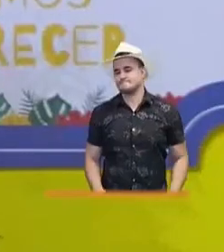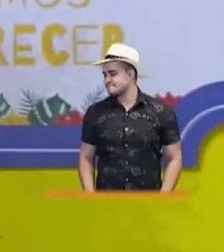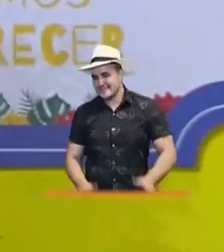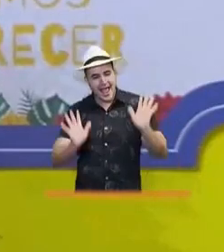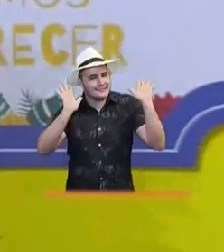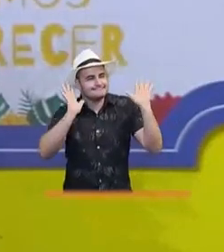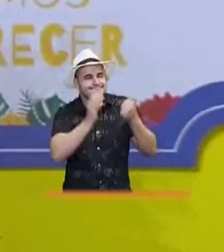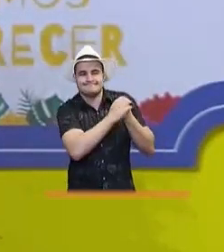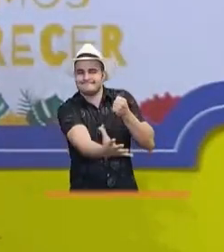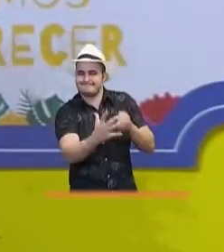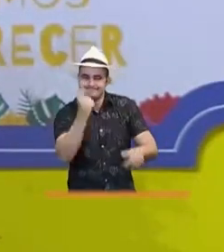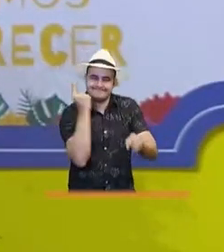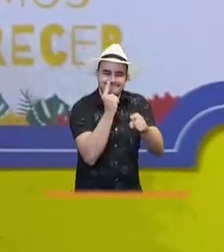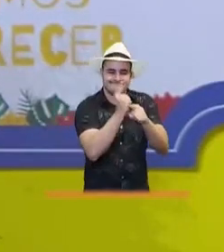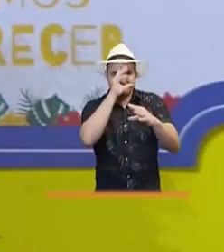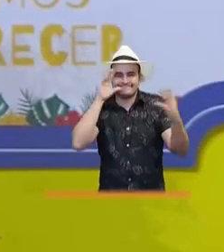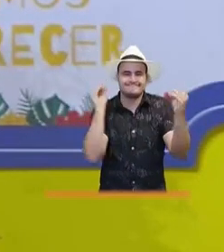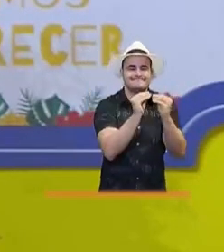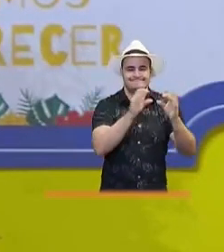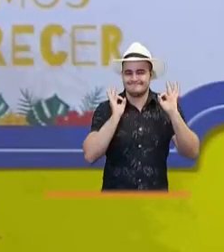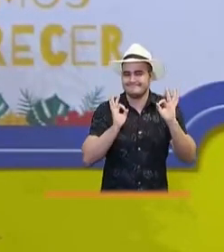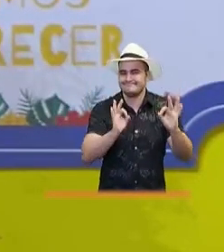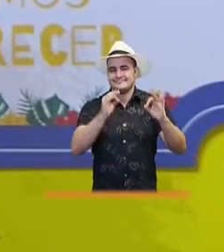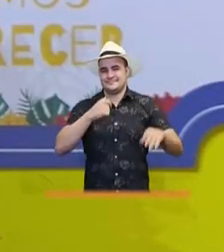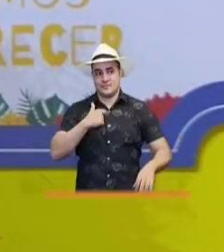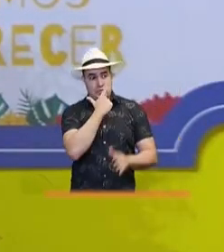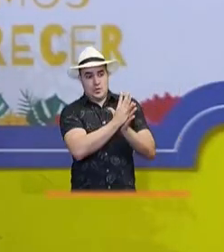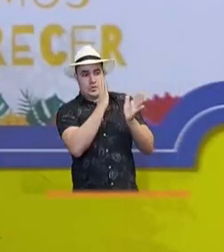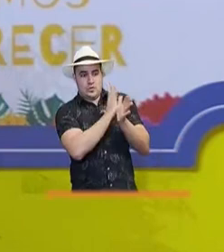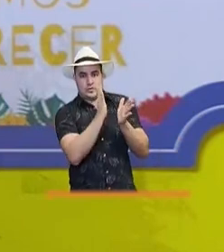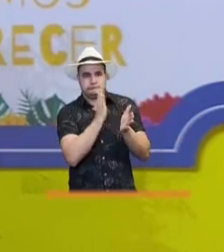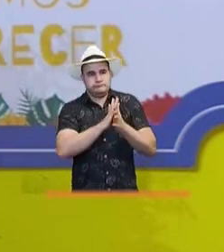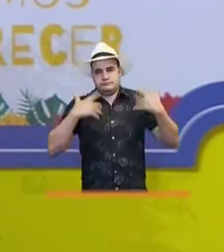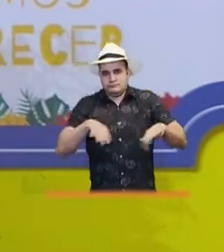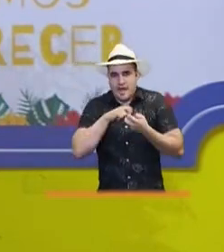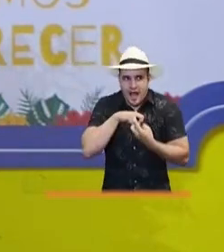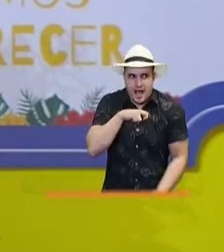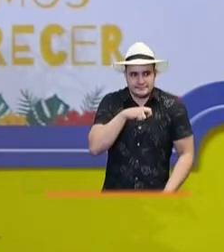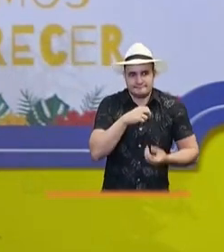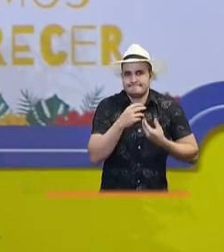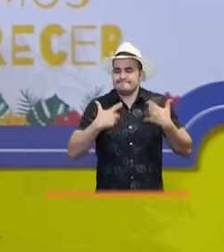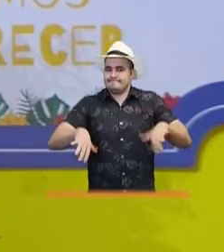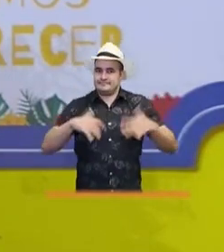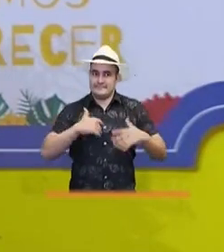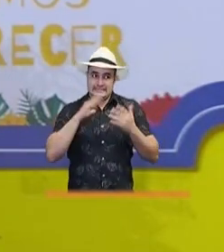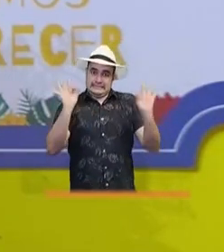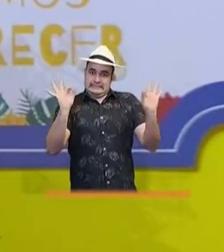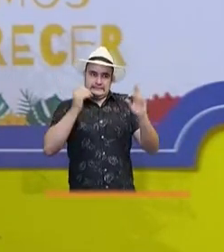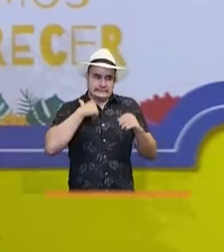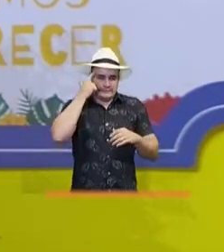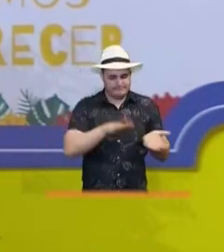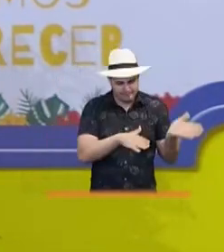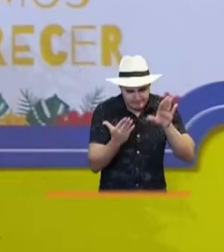la verdad, su aclaración me destella, porque una cosa es morir,